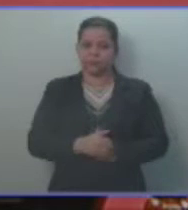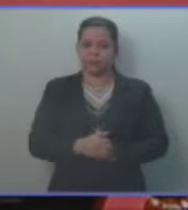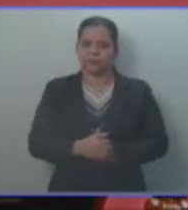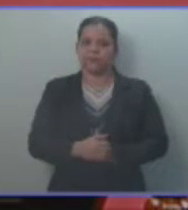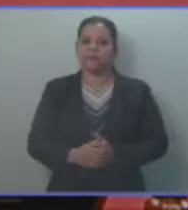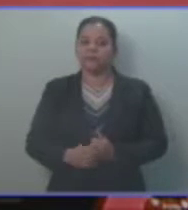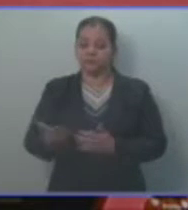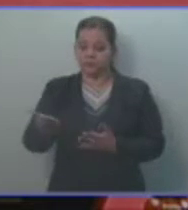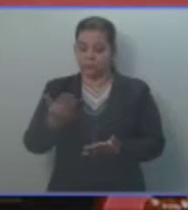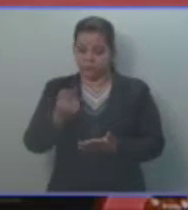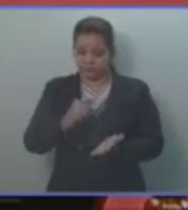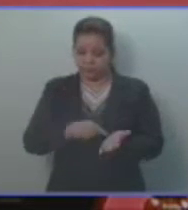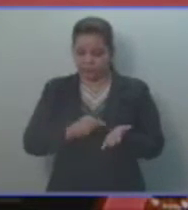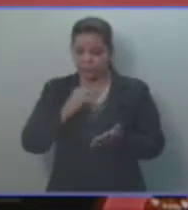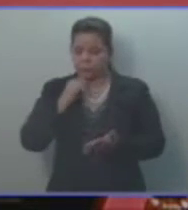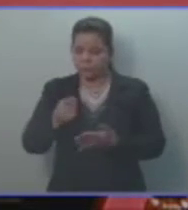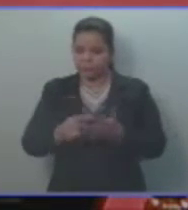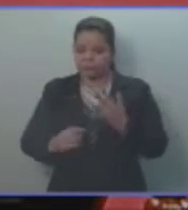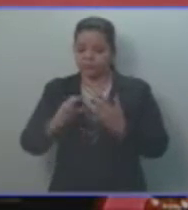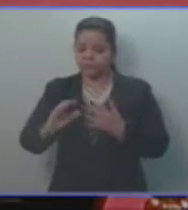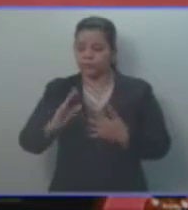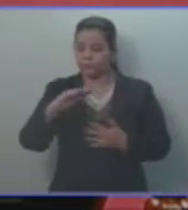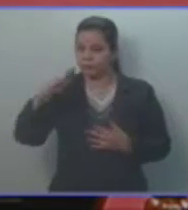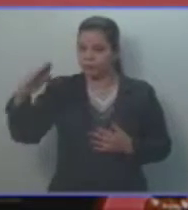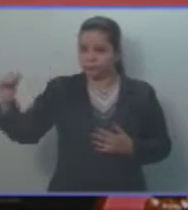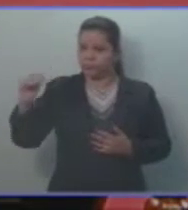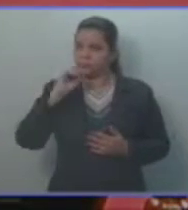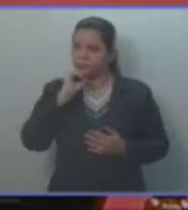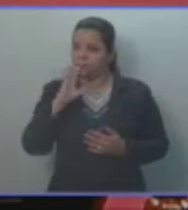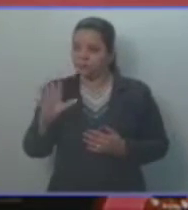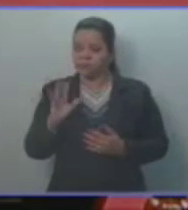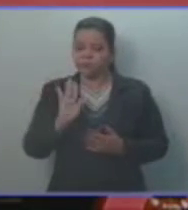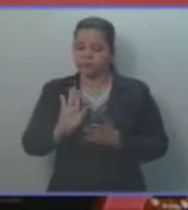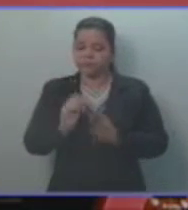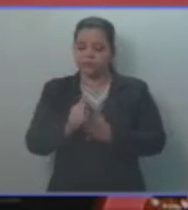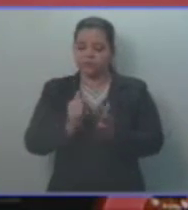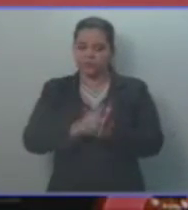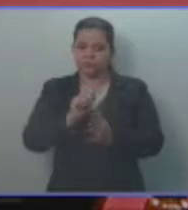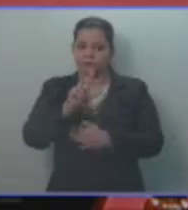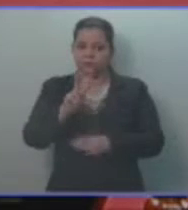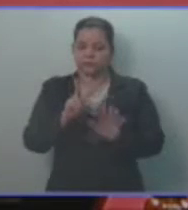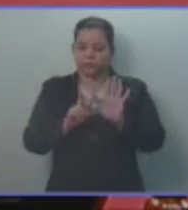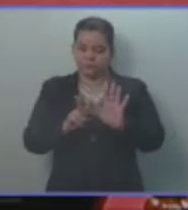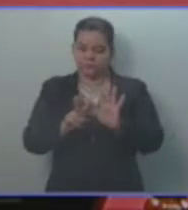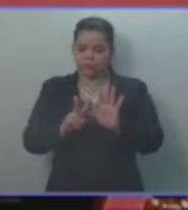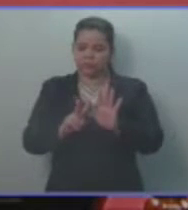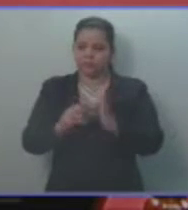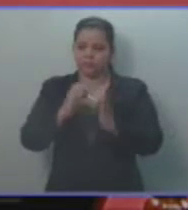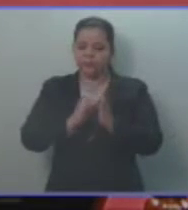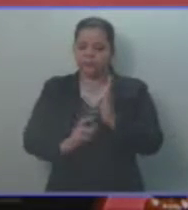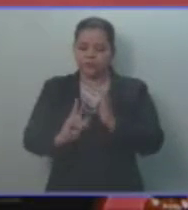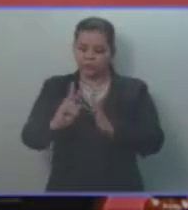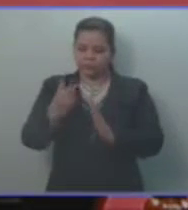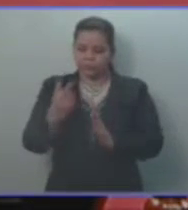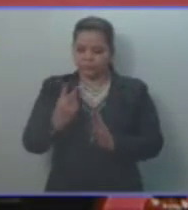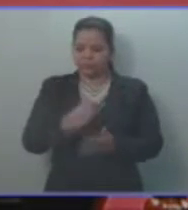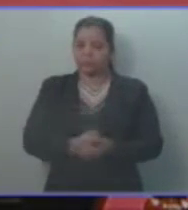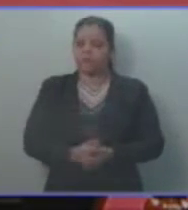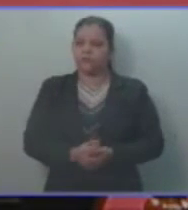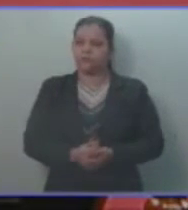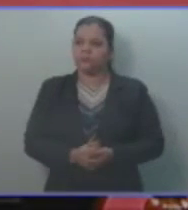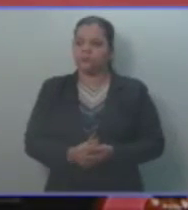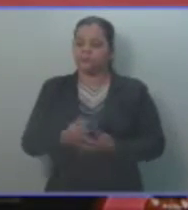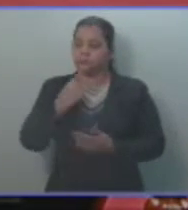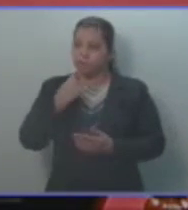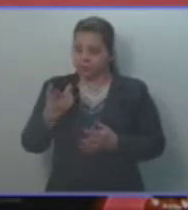los mocionantes que la Constitución de la República consagra en su artículo 37, párrafo segundo, el